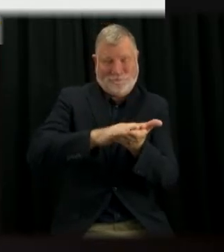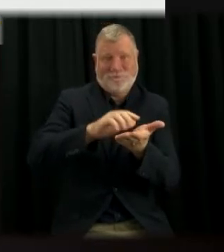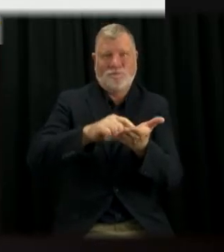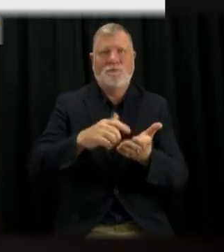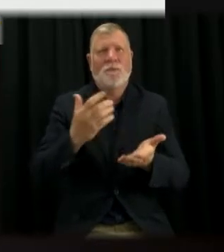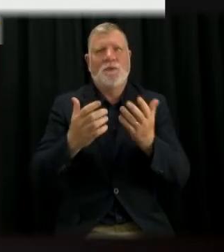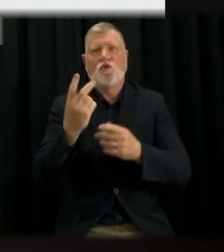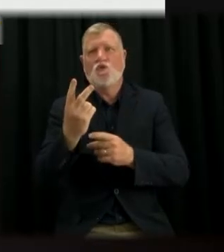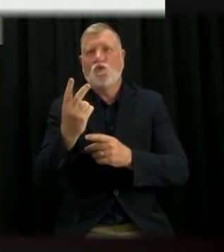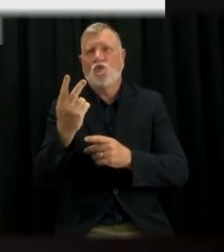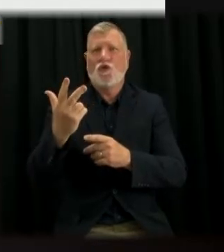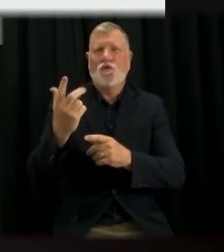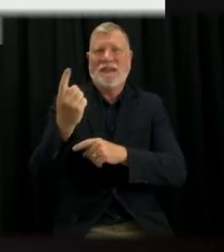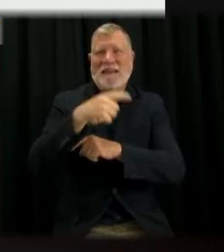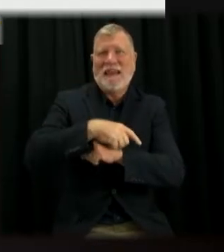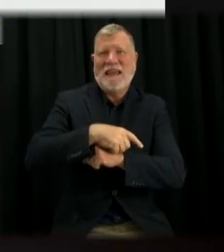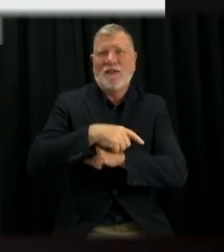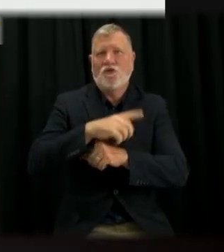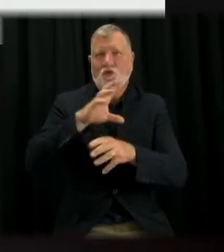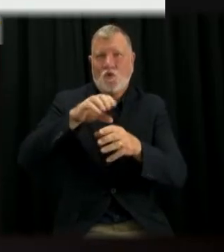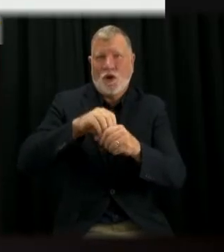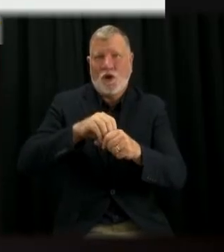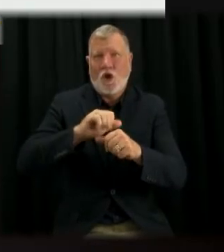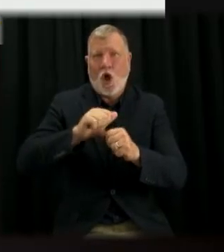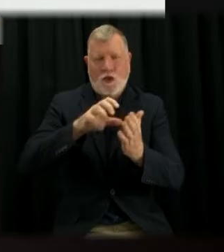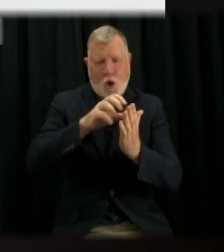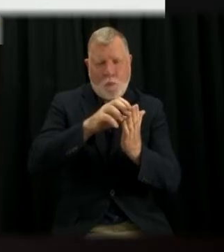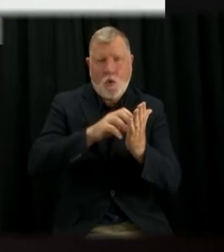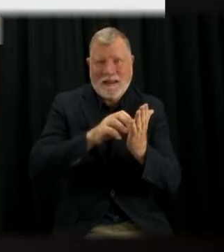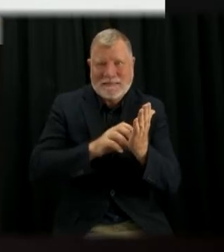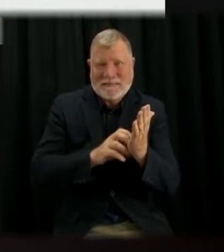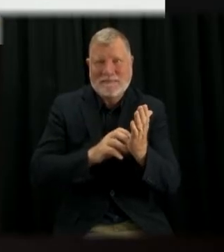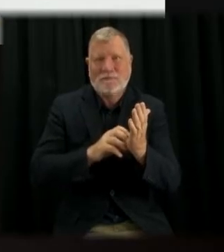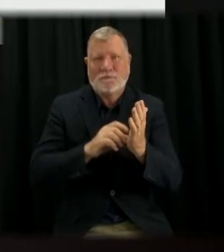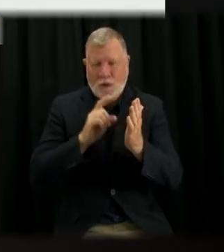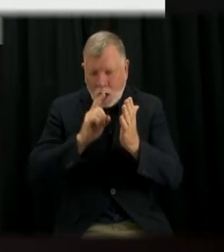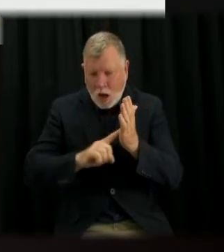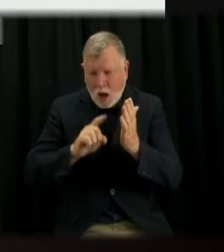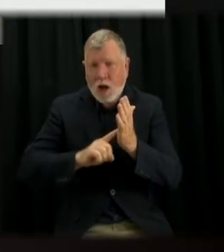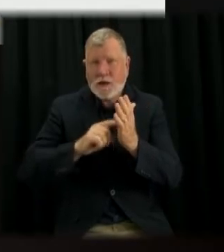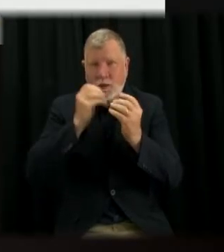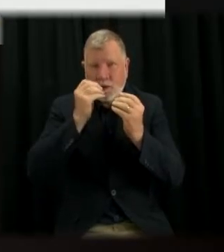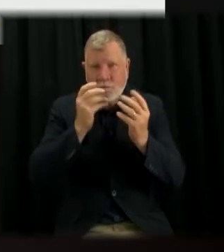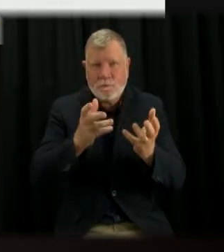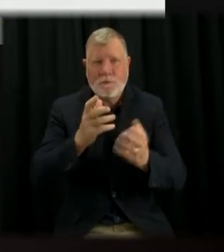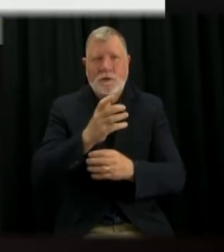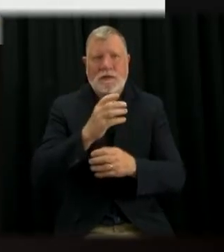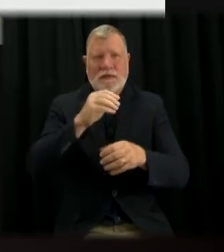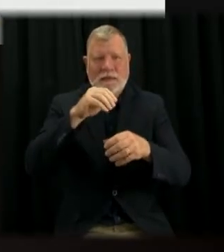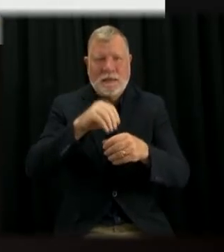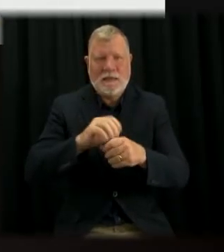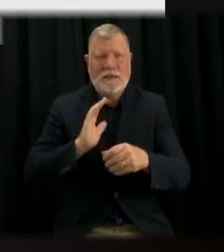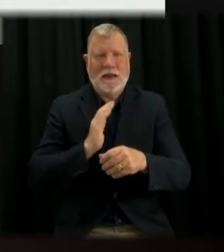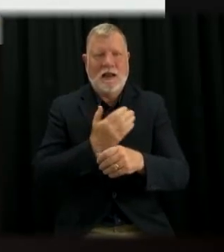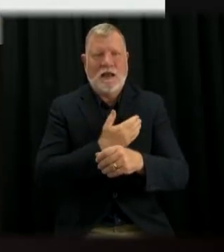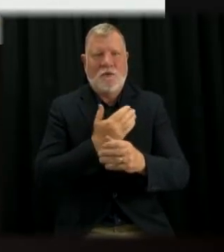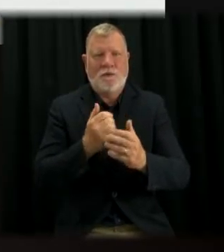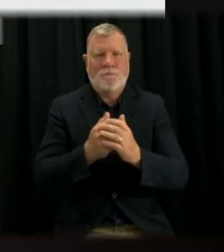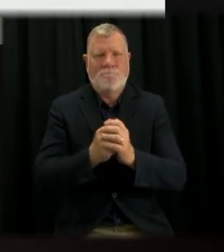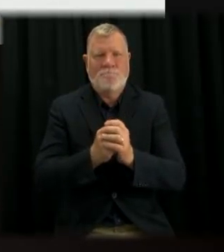financiera. Toma 2 a 3 días para incluir las unidades componentes de su unidad